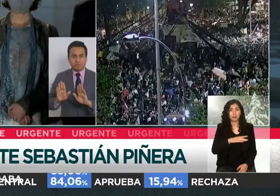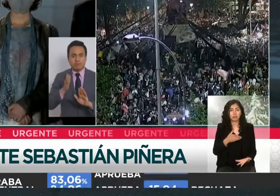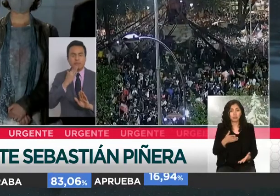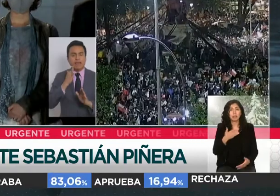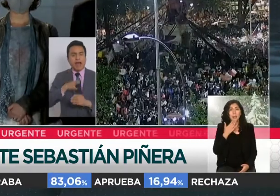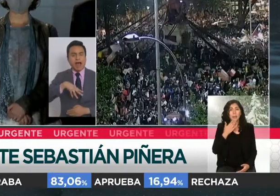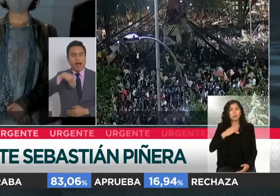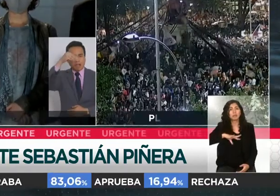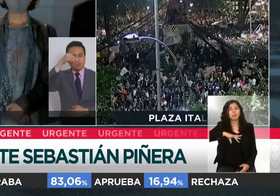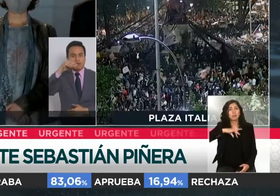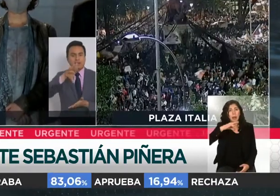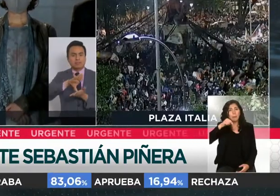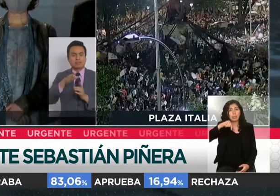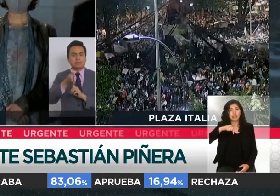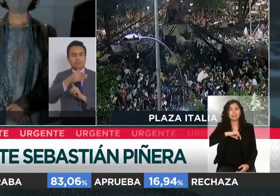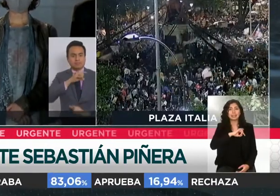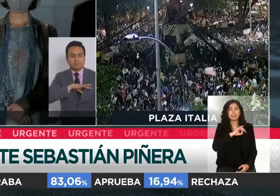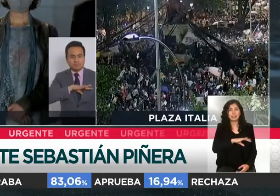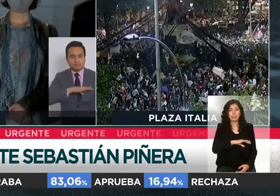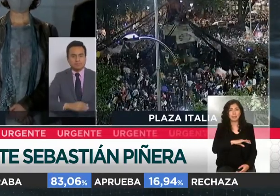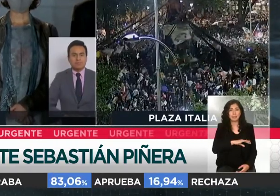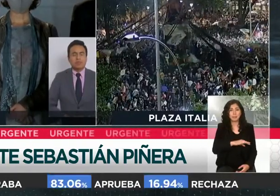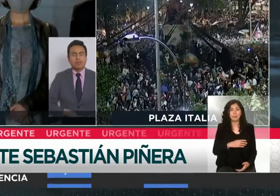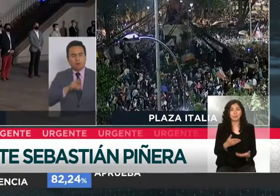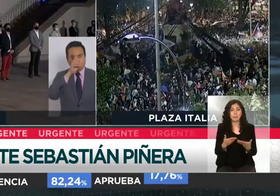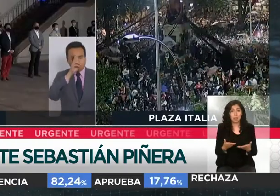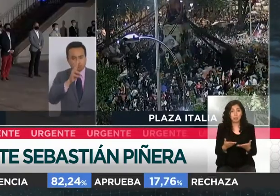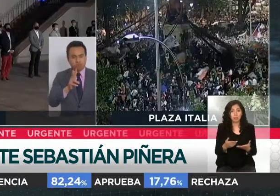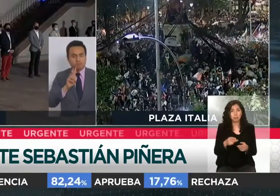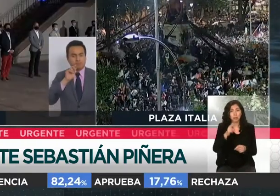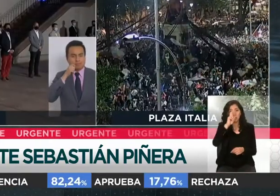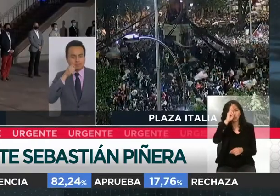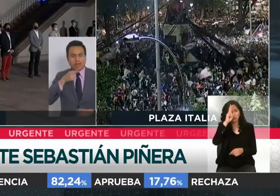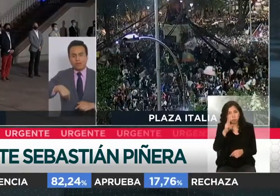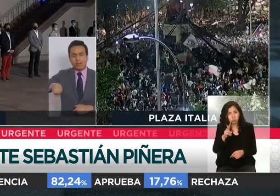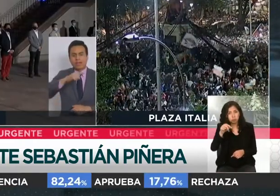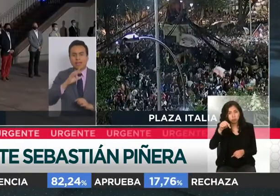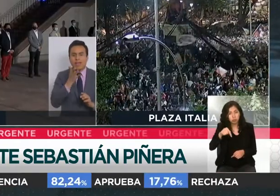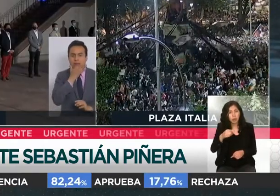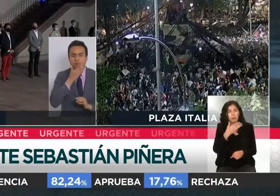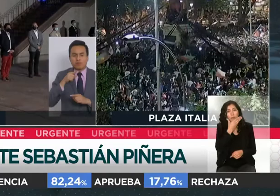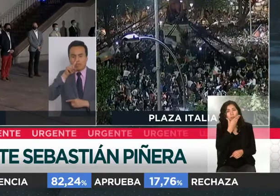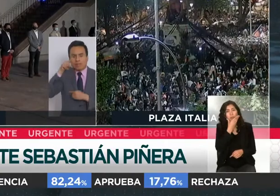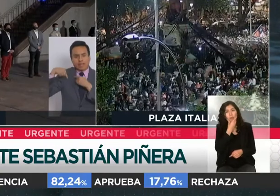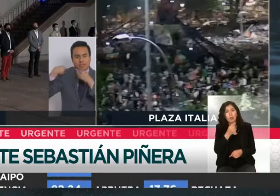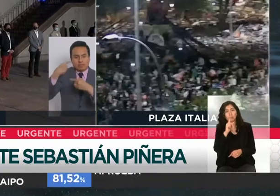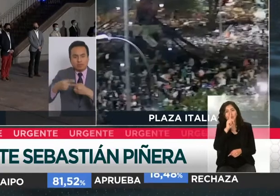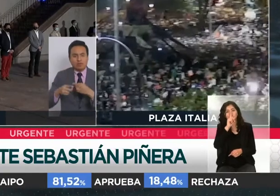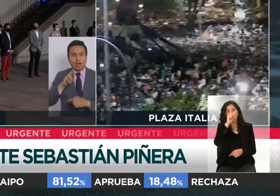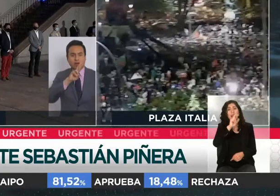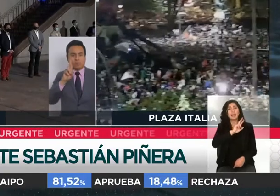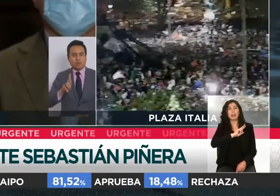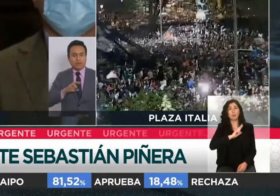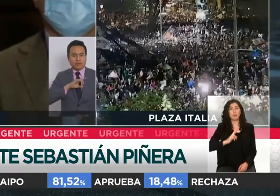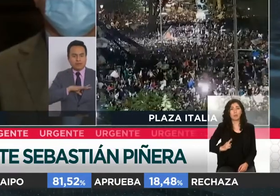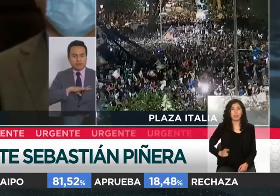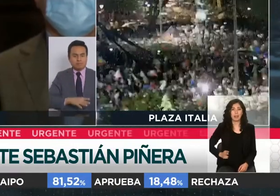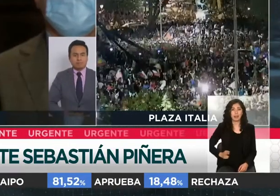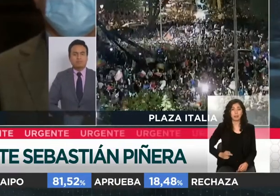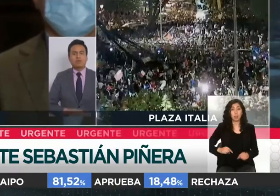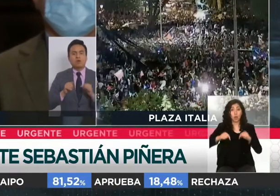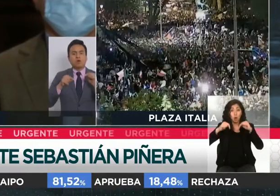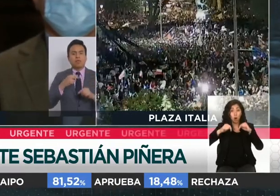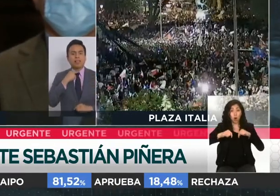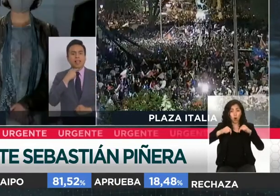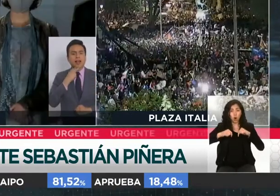alma de nuestra nación, honrando así nuestra hermosa tradición republicana. Hoy la